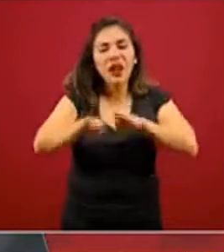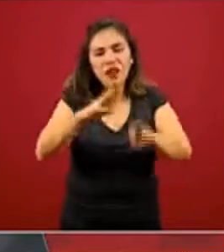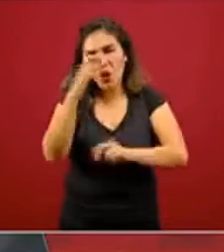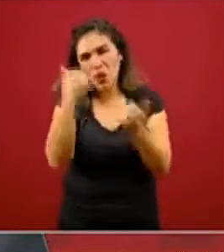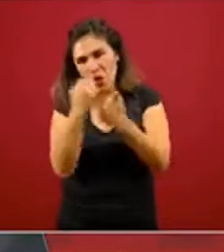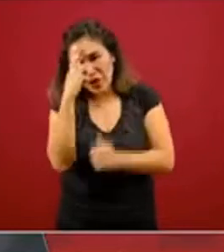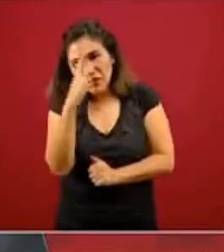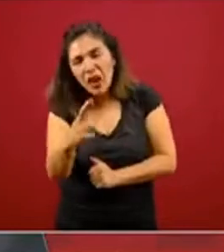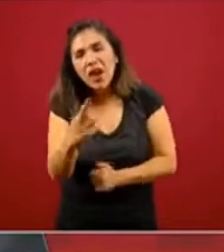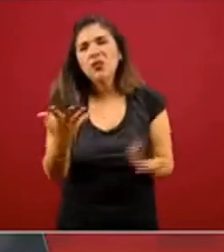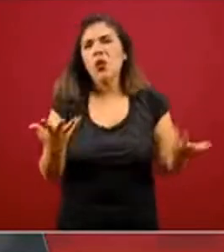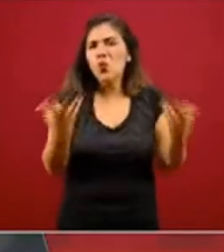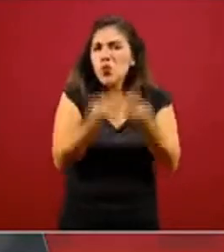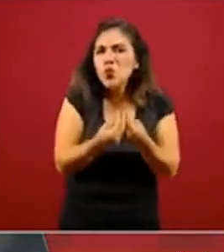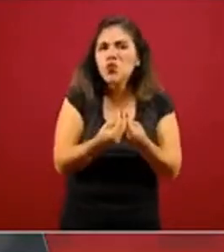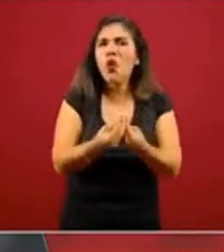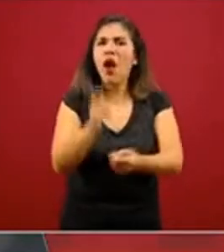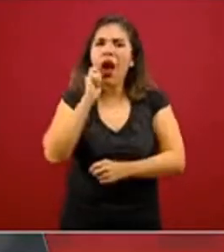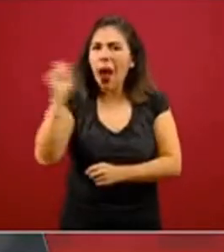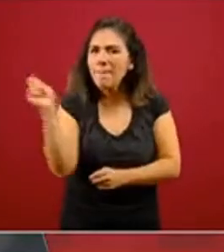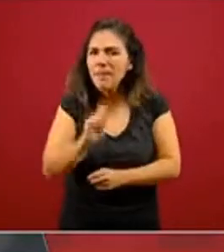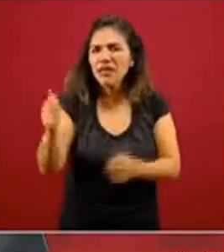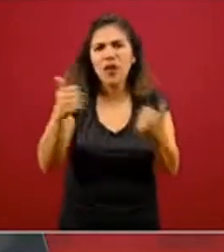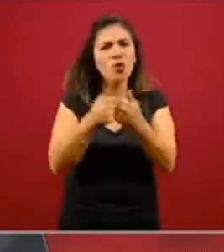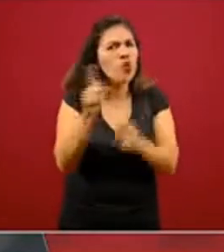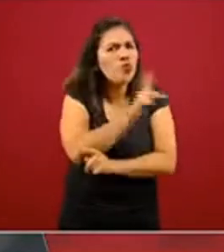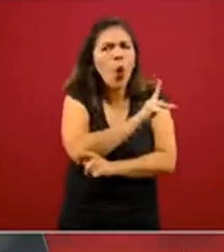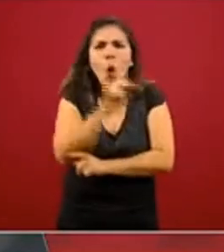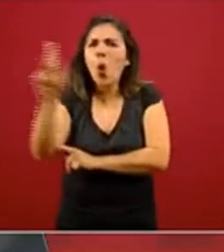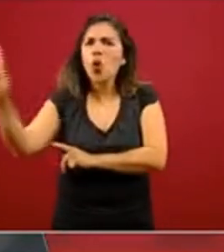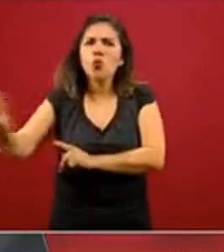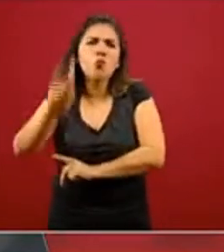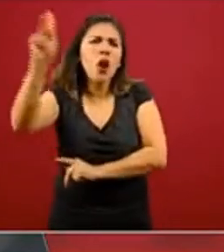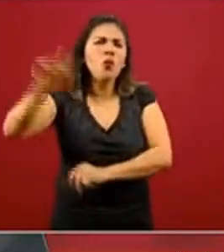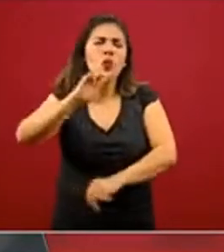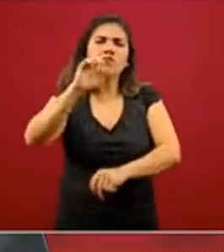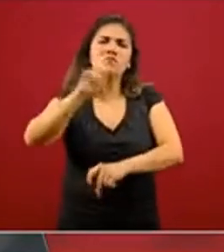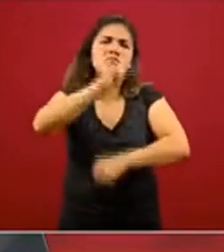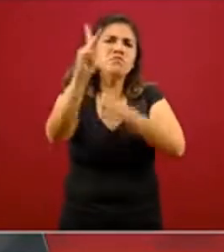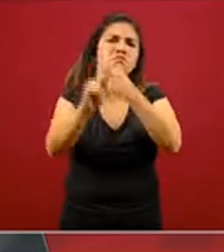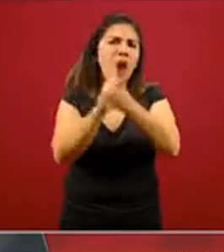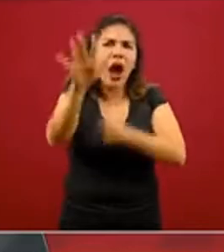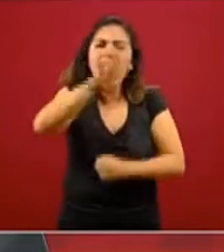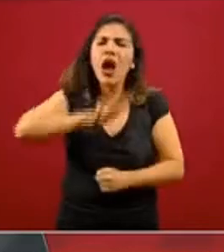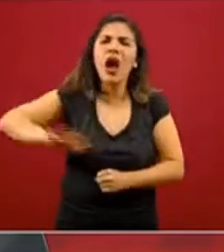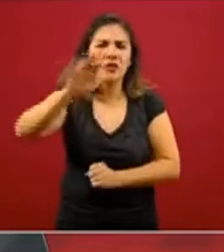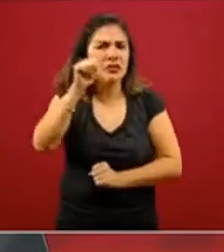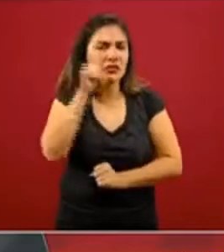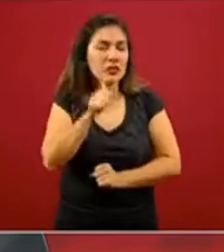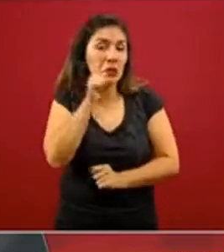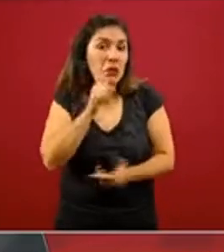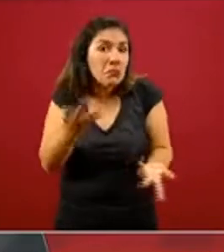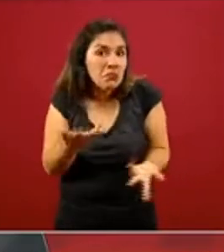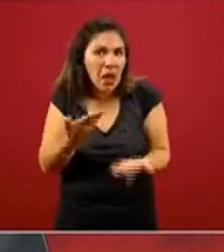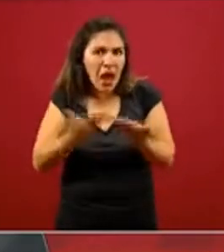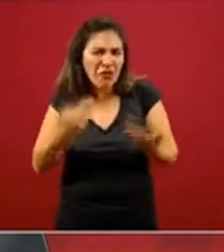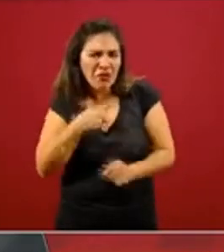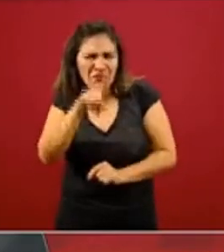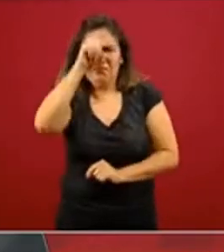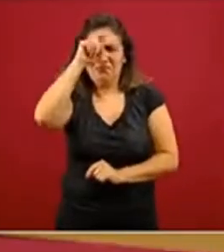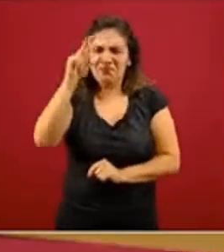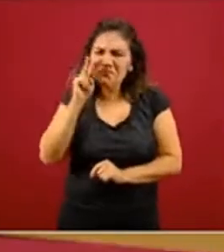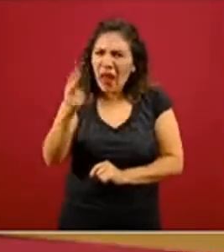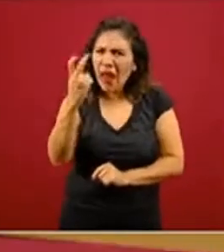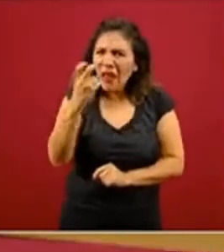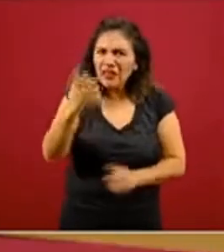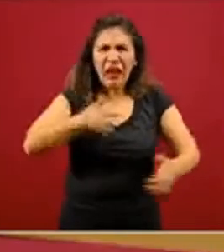respeto, de amistad con prácticamente todos los pueblos del orbe. Entonces sí me llama la atención que ahora cause